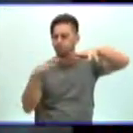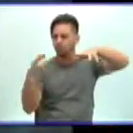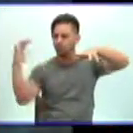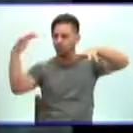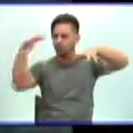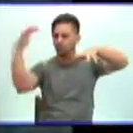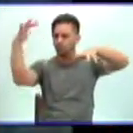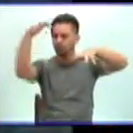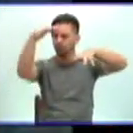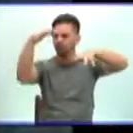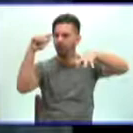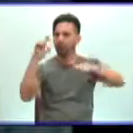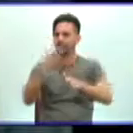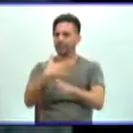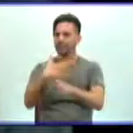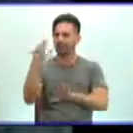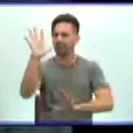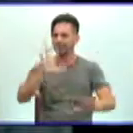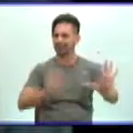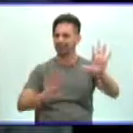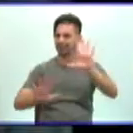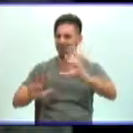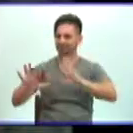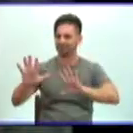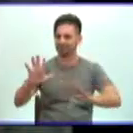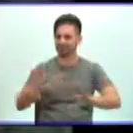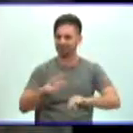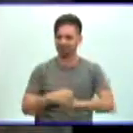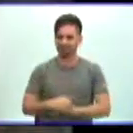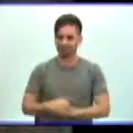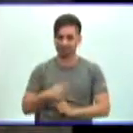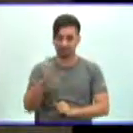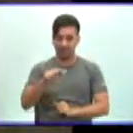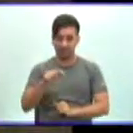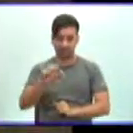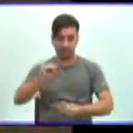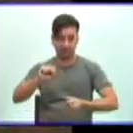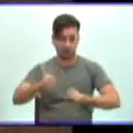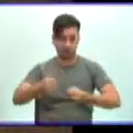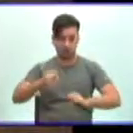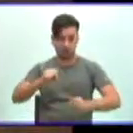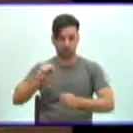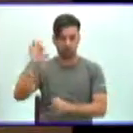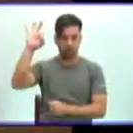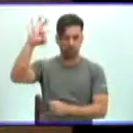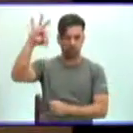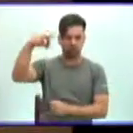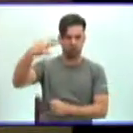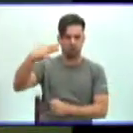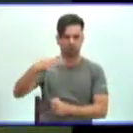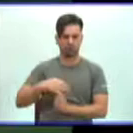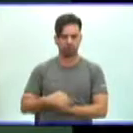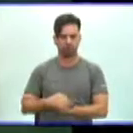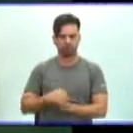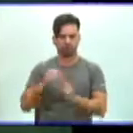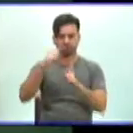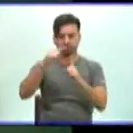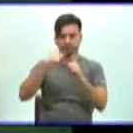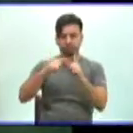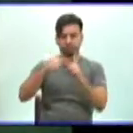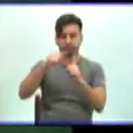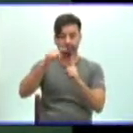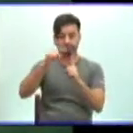calor del sol es la máquina que controla nuestro clima. El calor no solo nos trae el clima cálido,